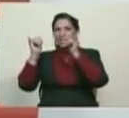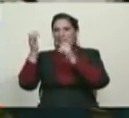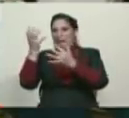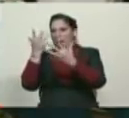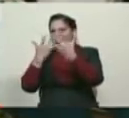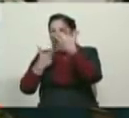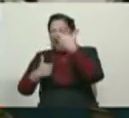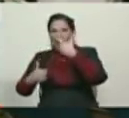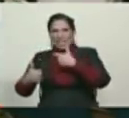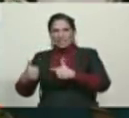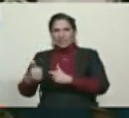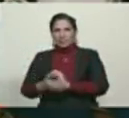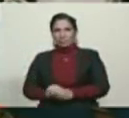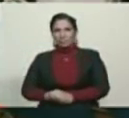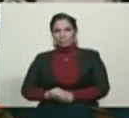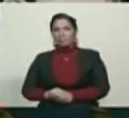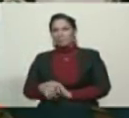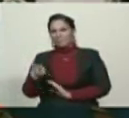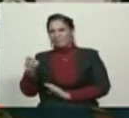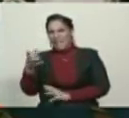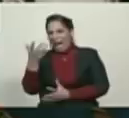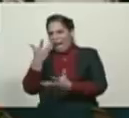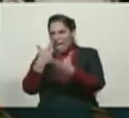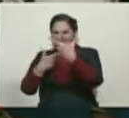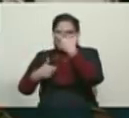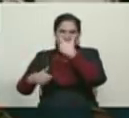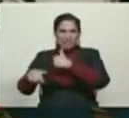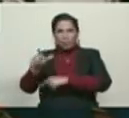principal es Guaidó.